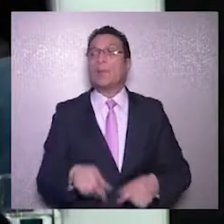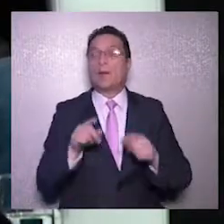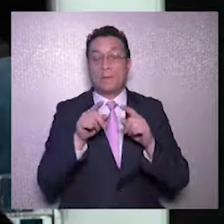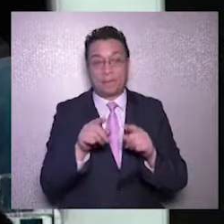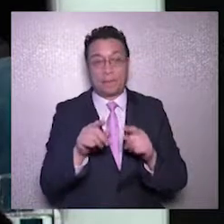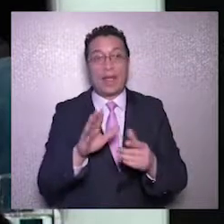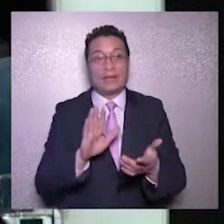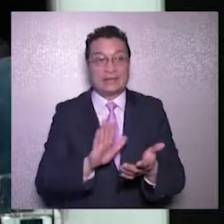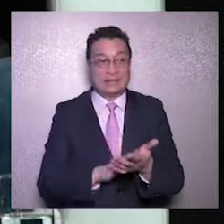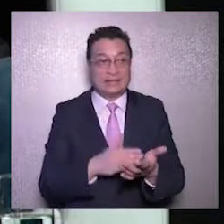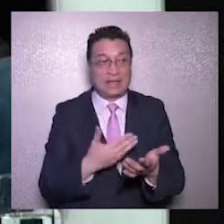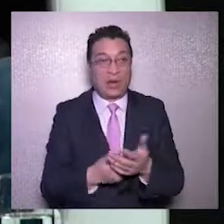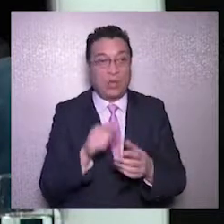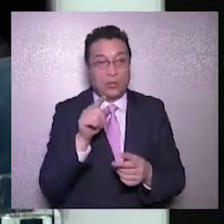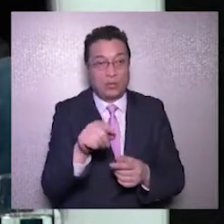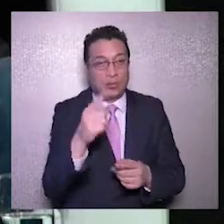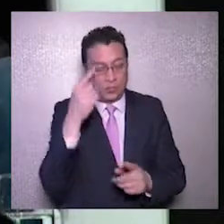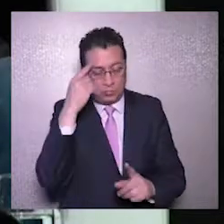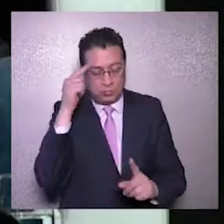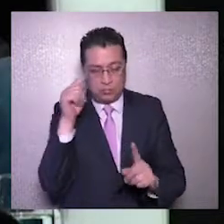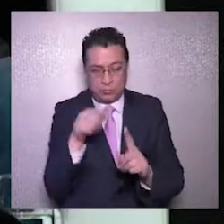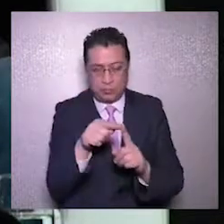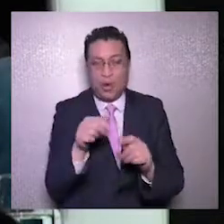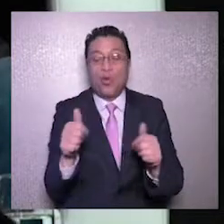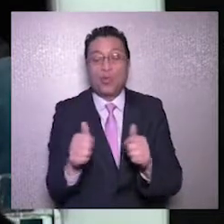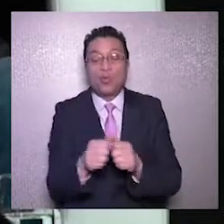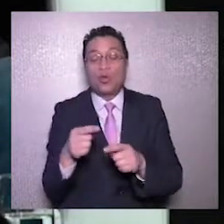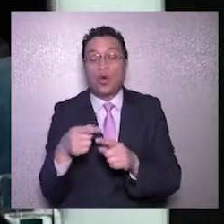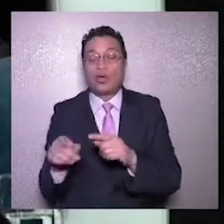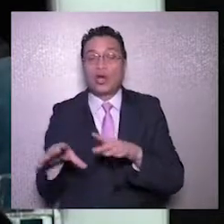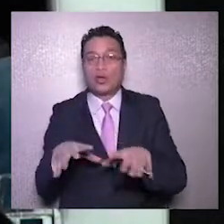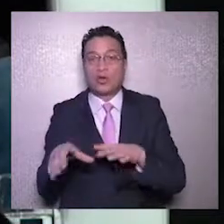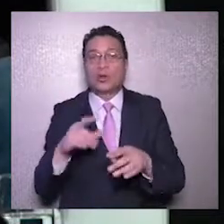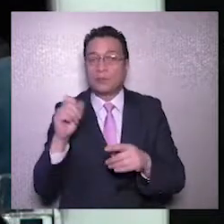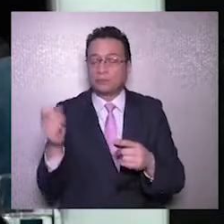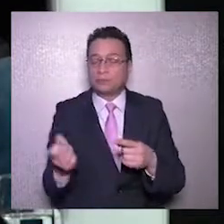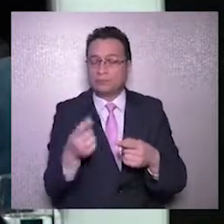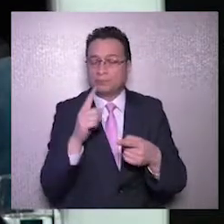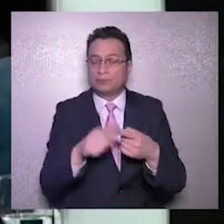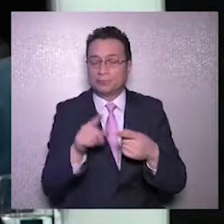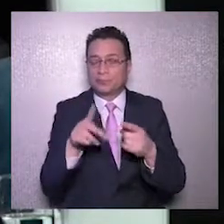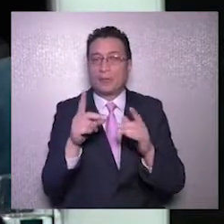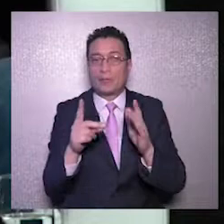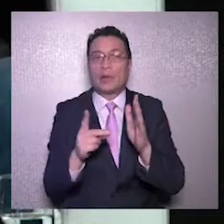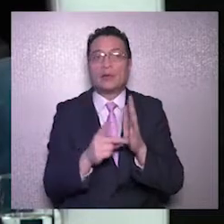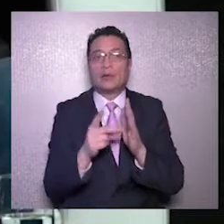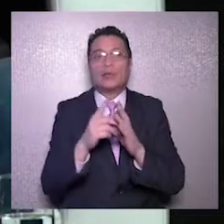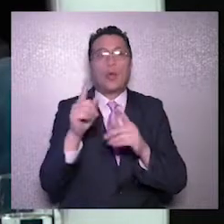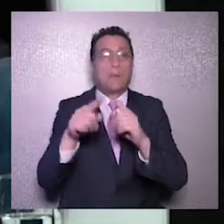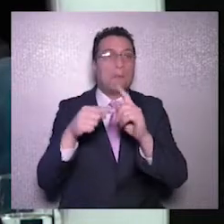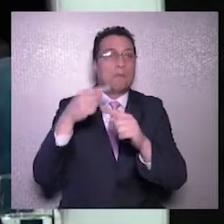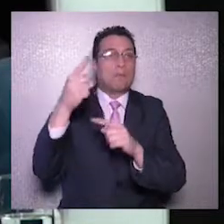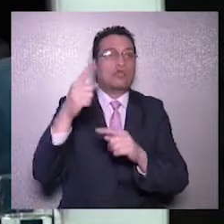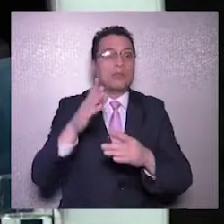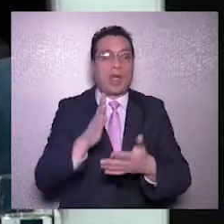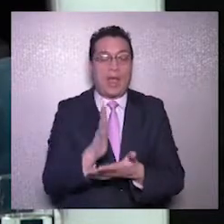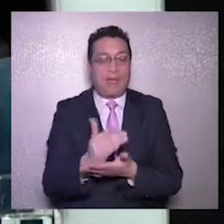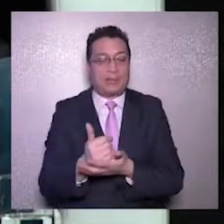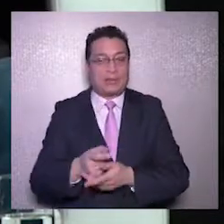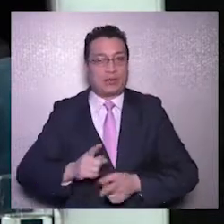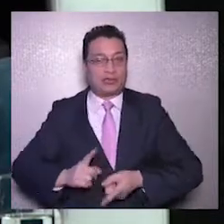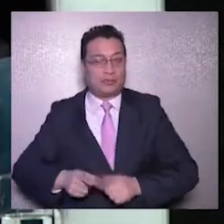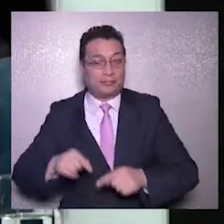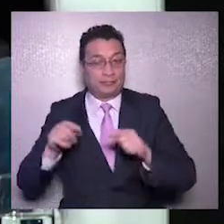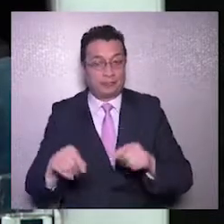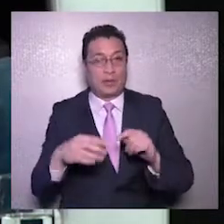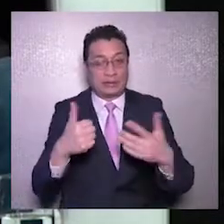la salud un eje, junto con otros elementos, prioritario de desarrollo en su próxima administración, con medidas